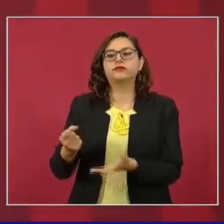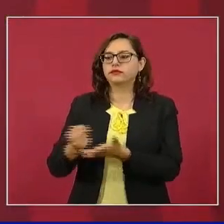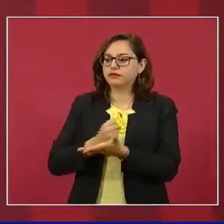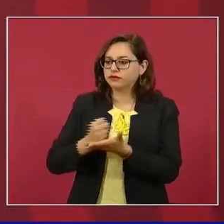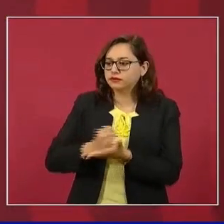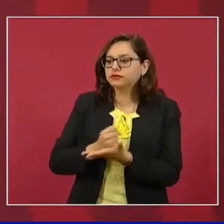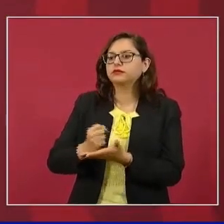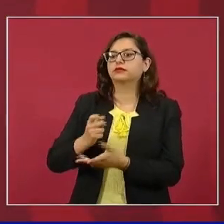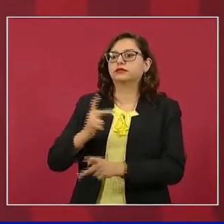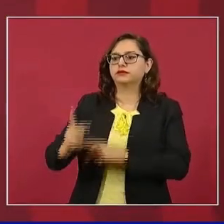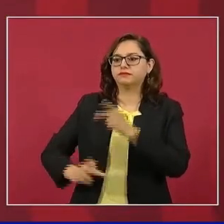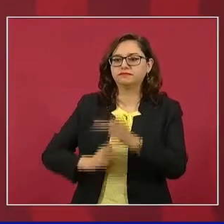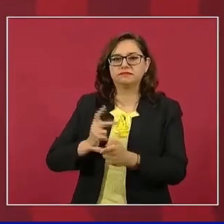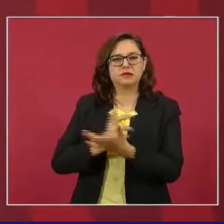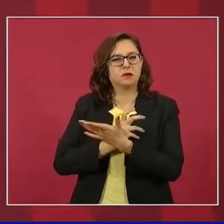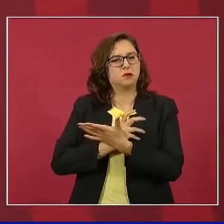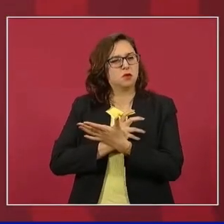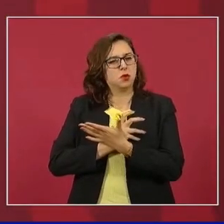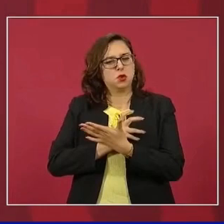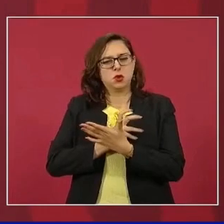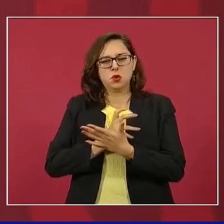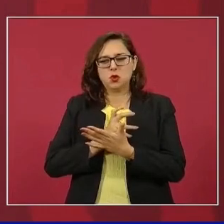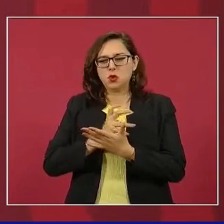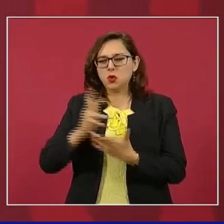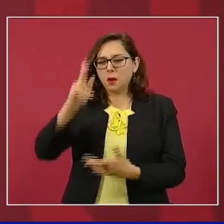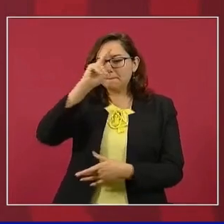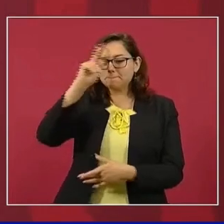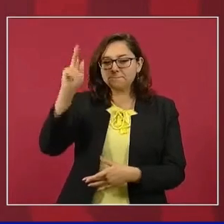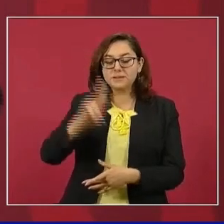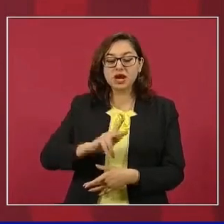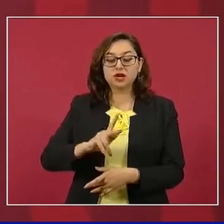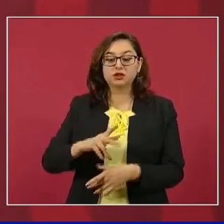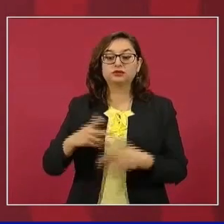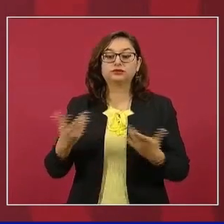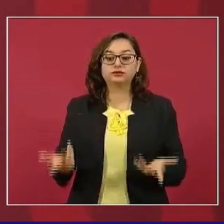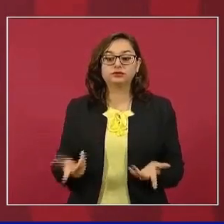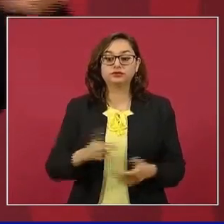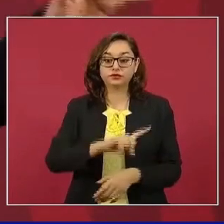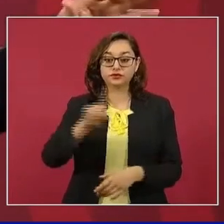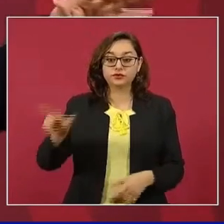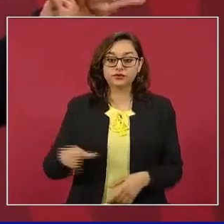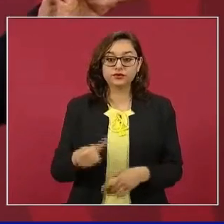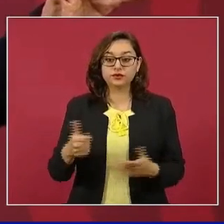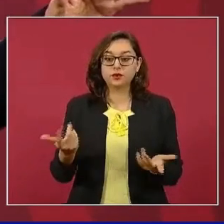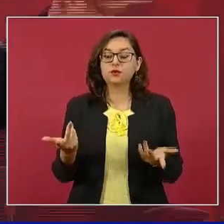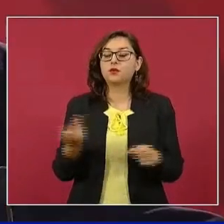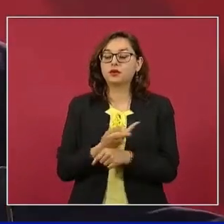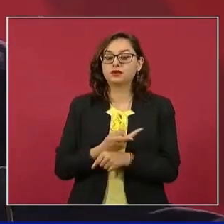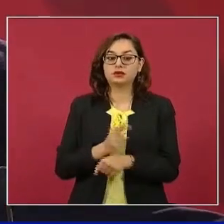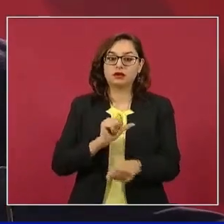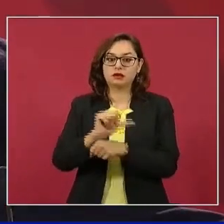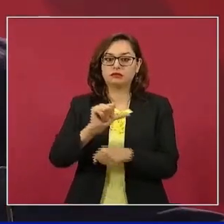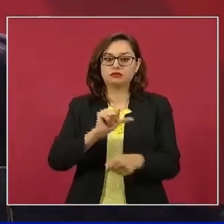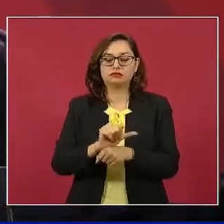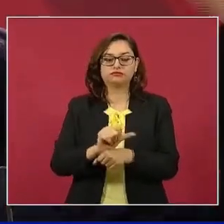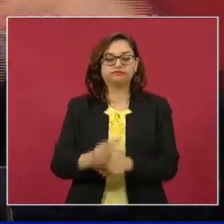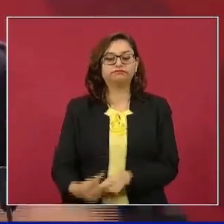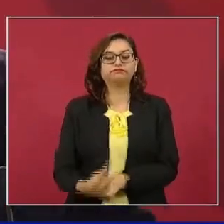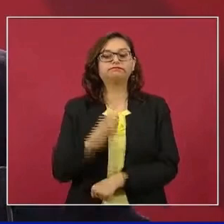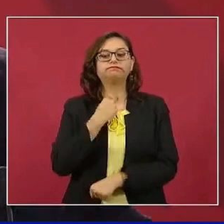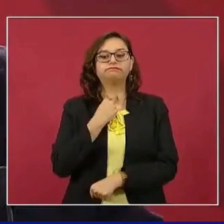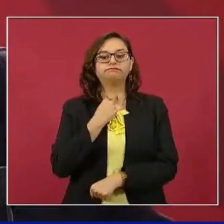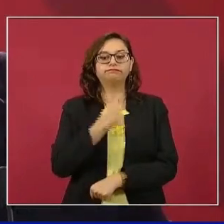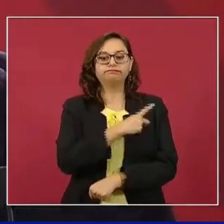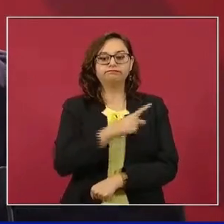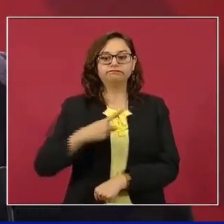créditos excesivos que endeudaron por completo a Argentina. Y ahora,